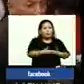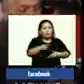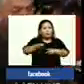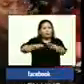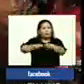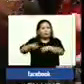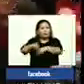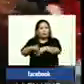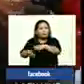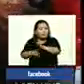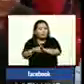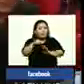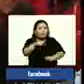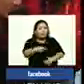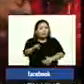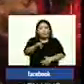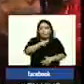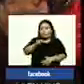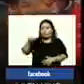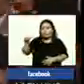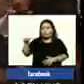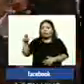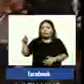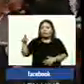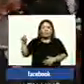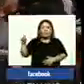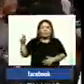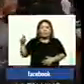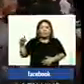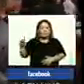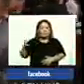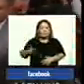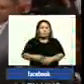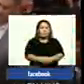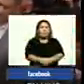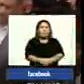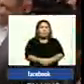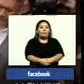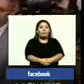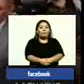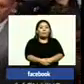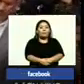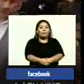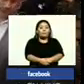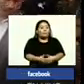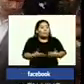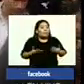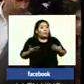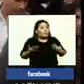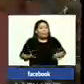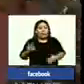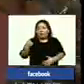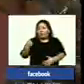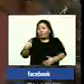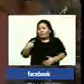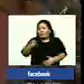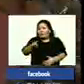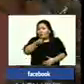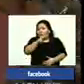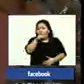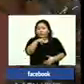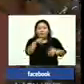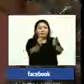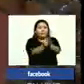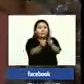el Congreso. Este es un informe de Antonio Valladares para Noticiero Hechos. Y en lo más reciente sobre esta